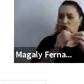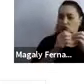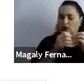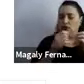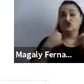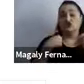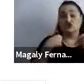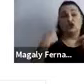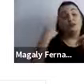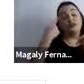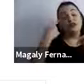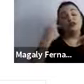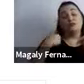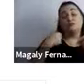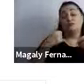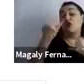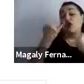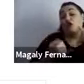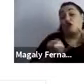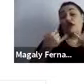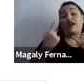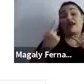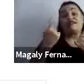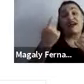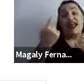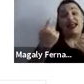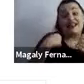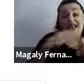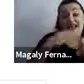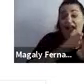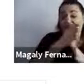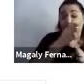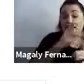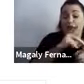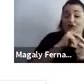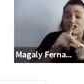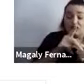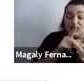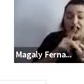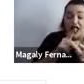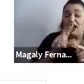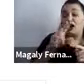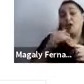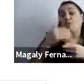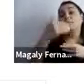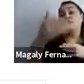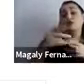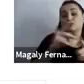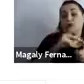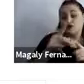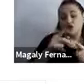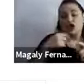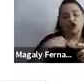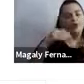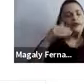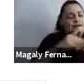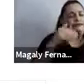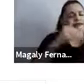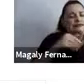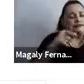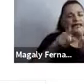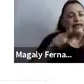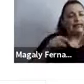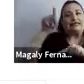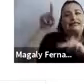el resto de mi carrera profesional y postprofesional insistiendo en la importancia de este índice que actualmente no